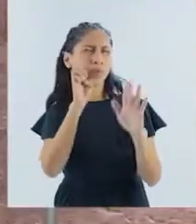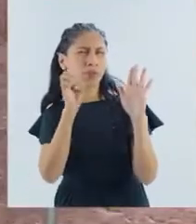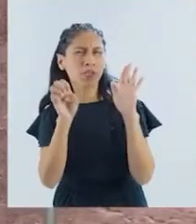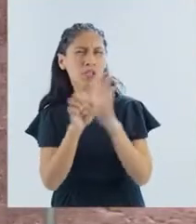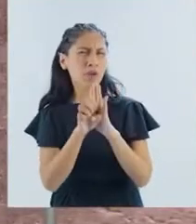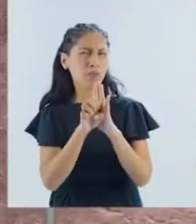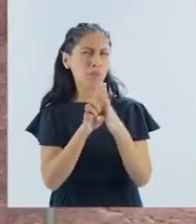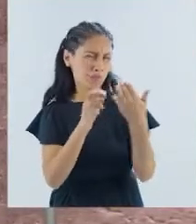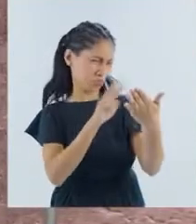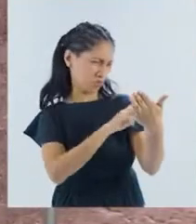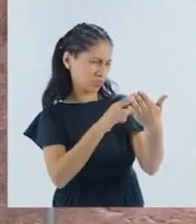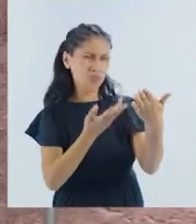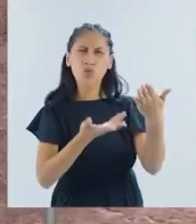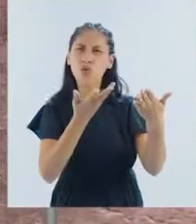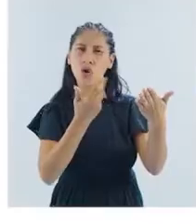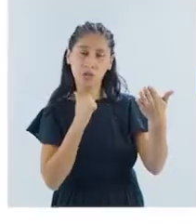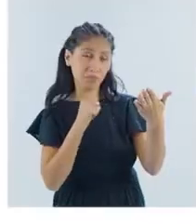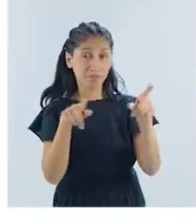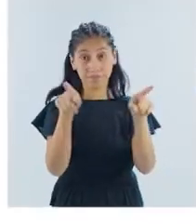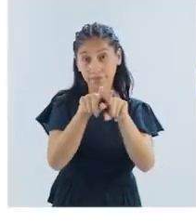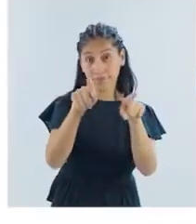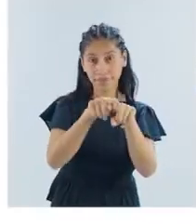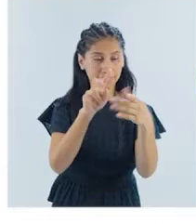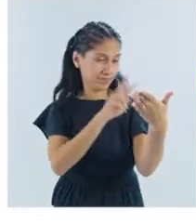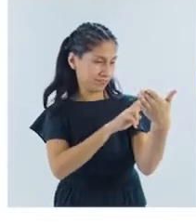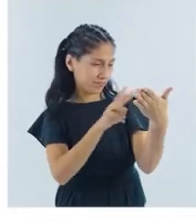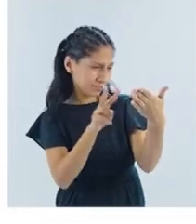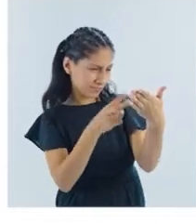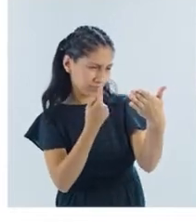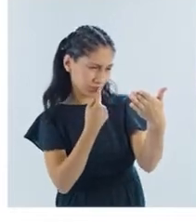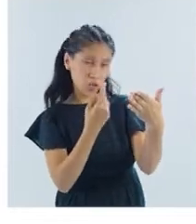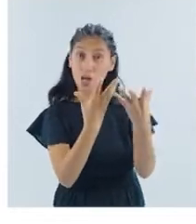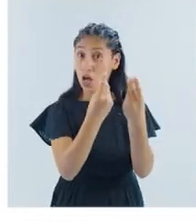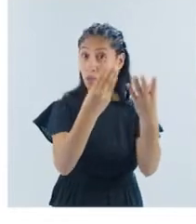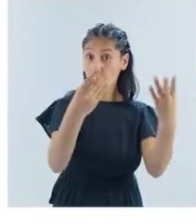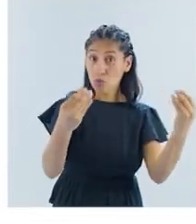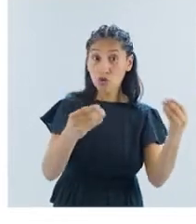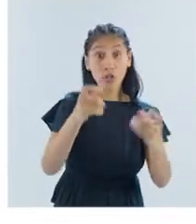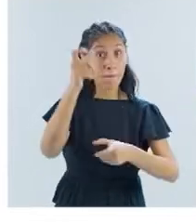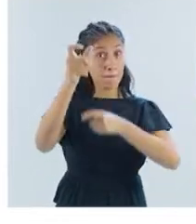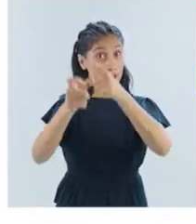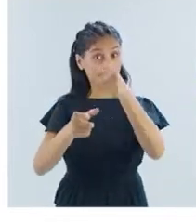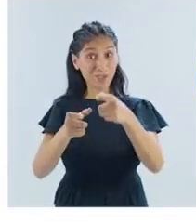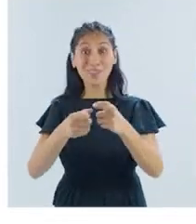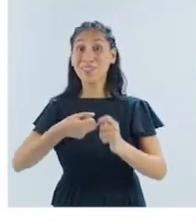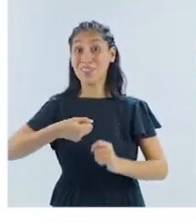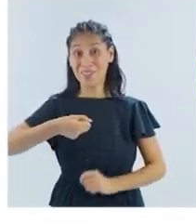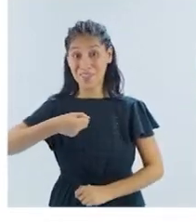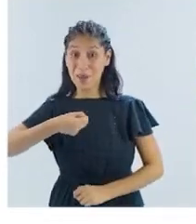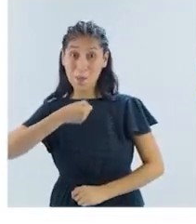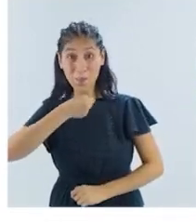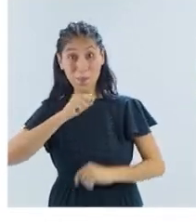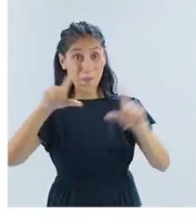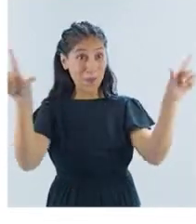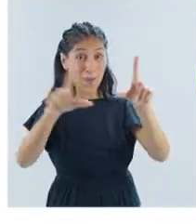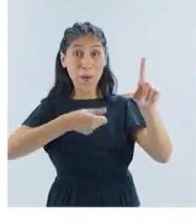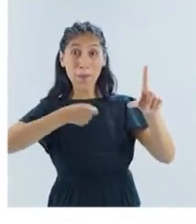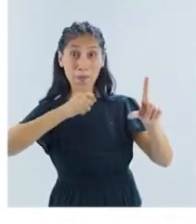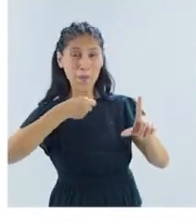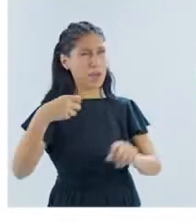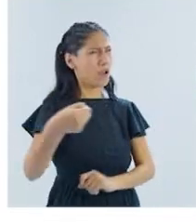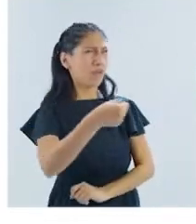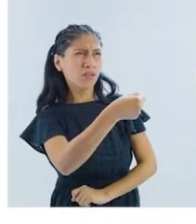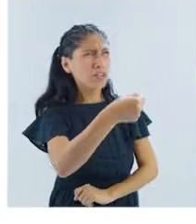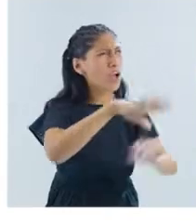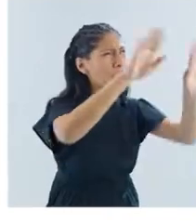¿qué otros ejemplos podemos observar? También observamos a muchos periodistas que presentan diversos casos de personas